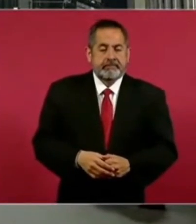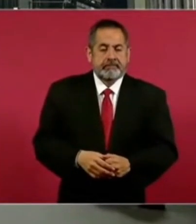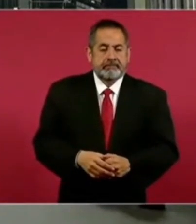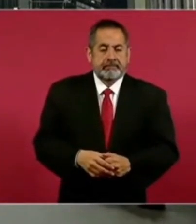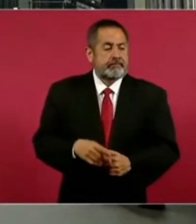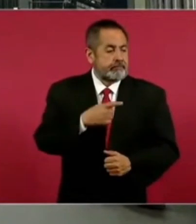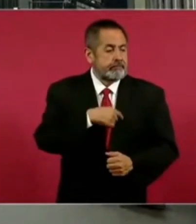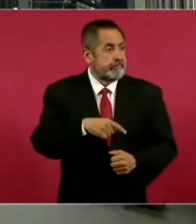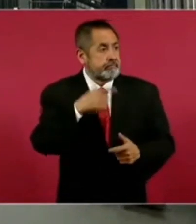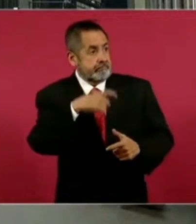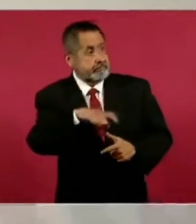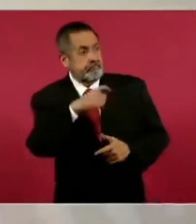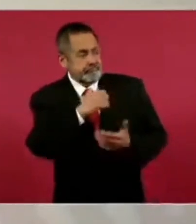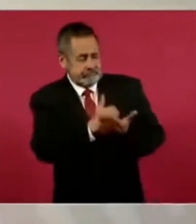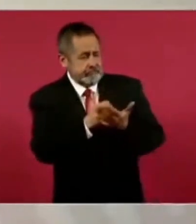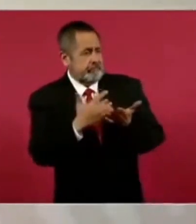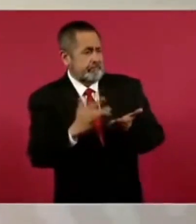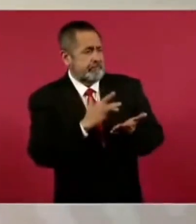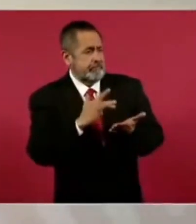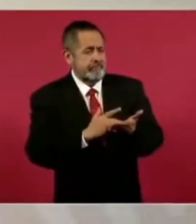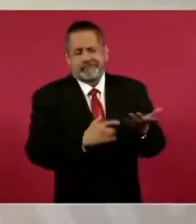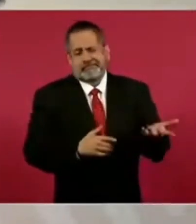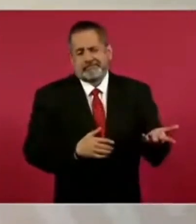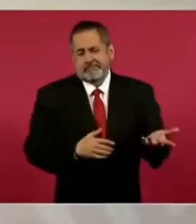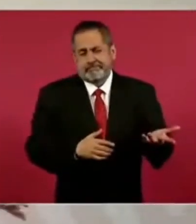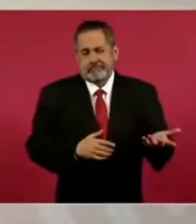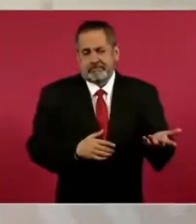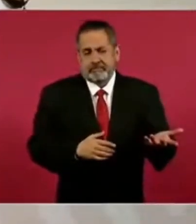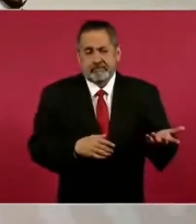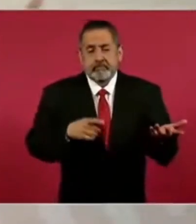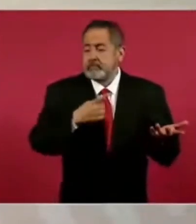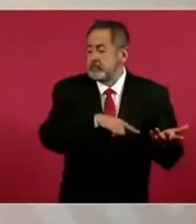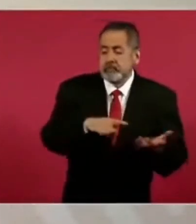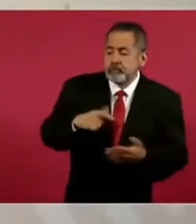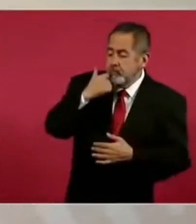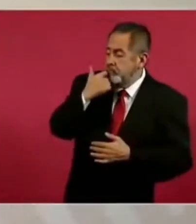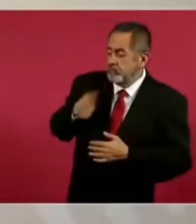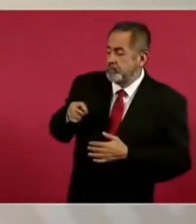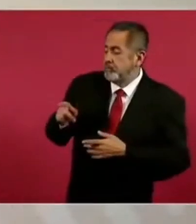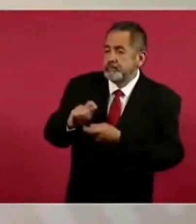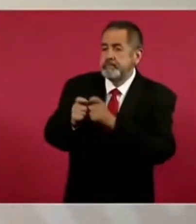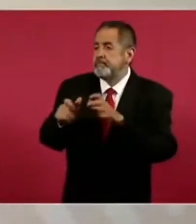en los potentados, pues si ellos no quieren que cambie